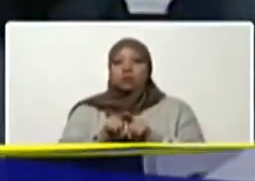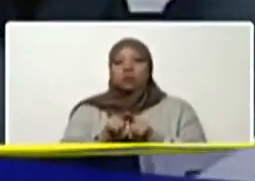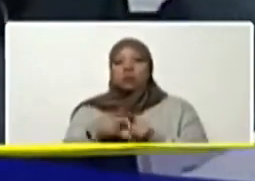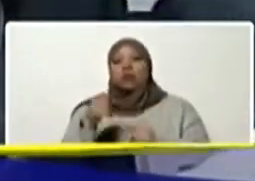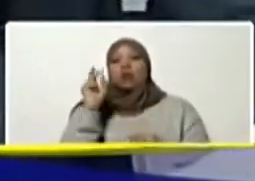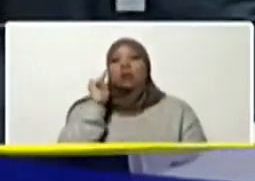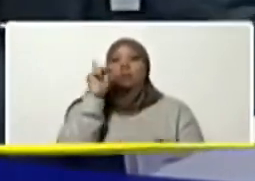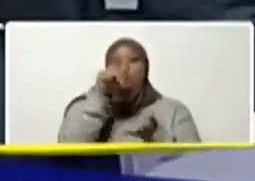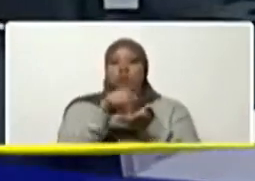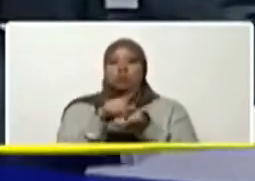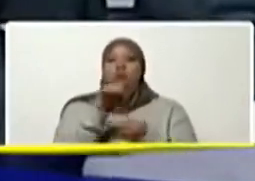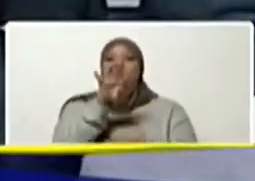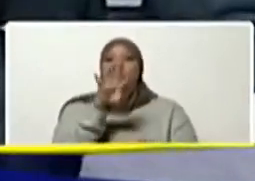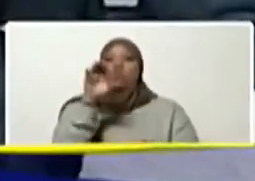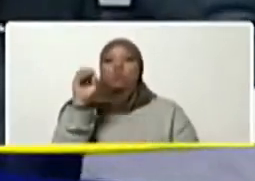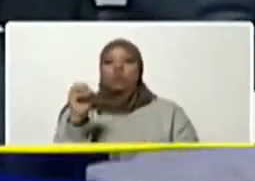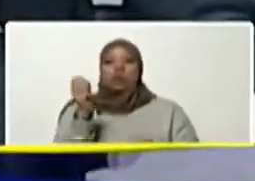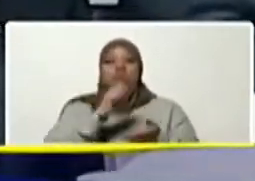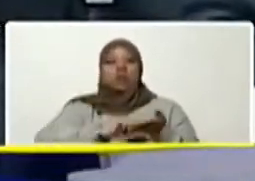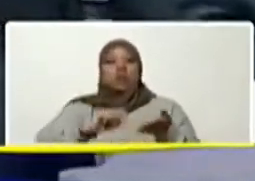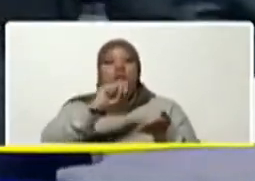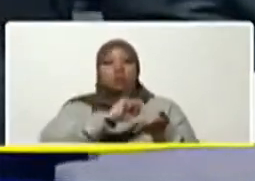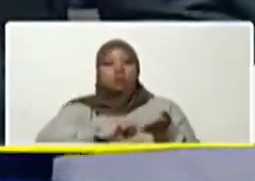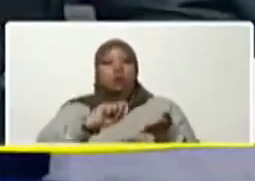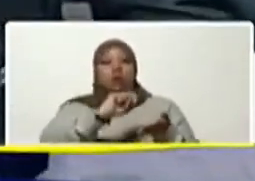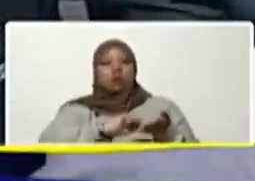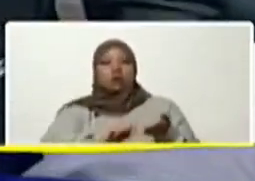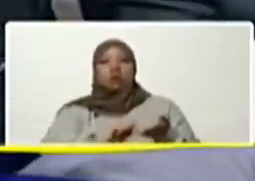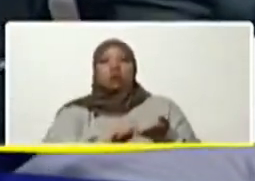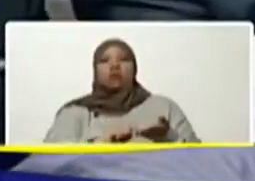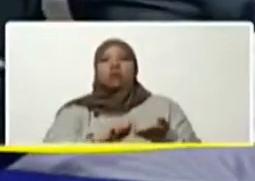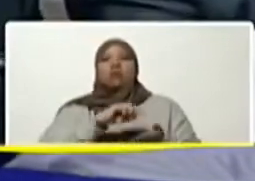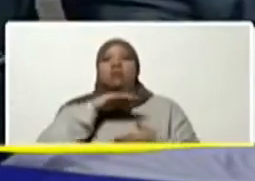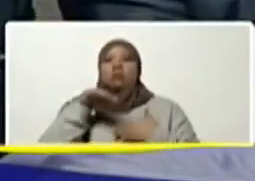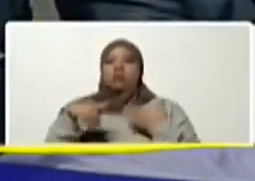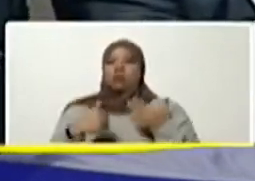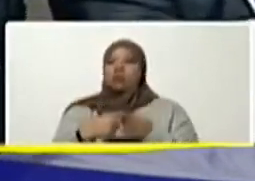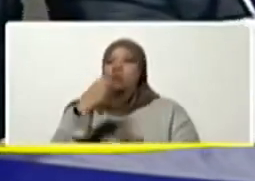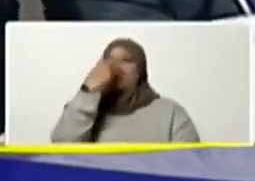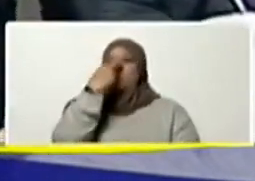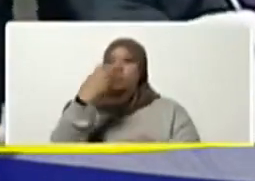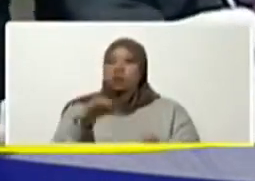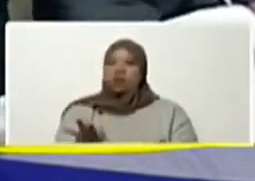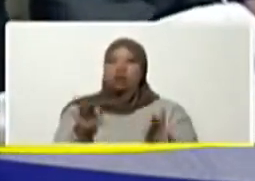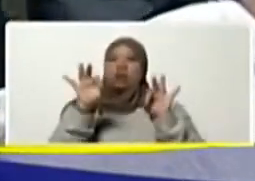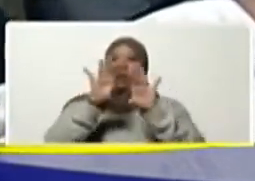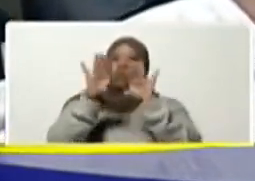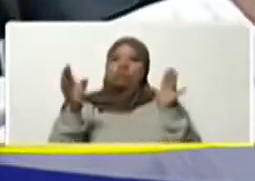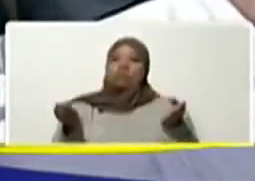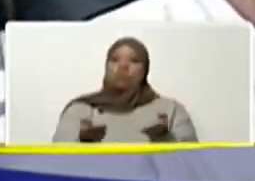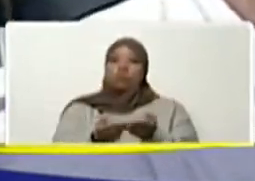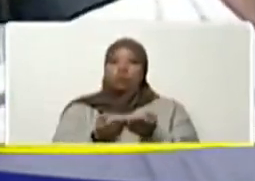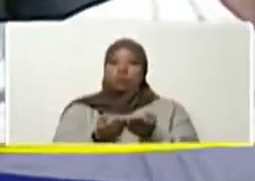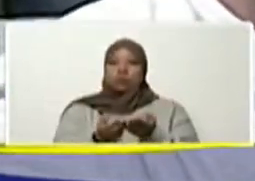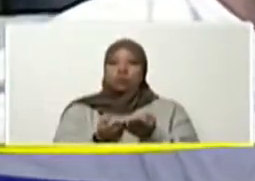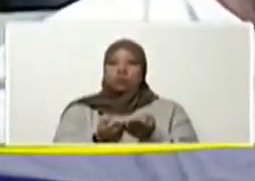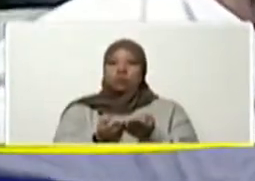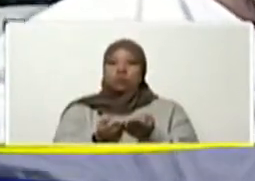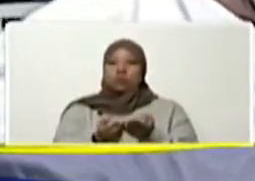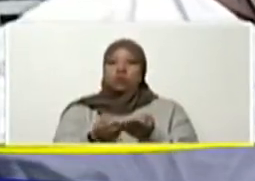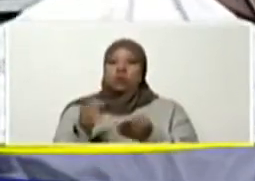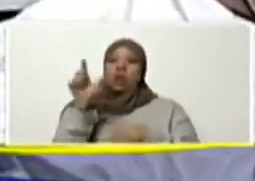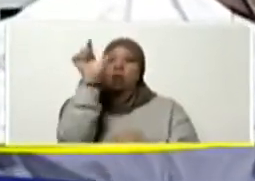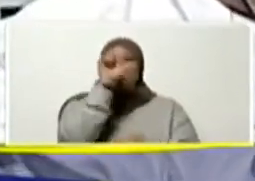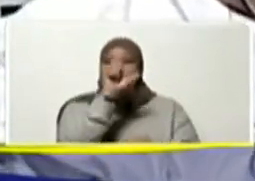tenemos la presencia de 40 escritores y escritoras invitadas del mundo, de